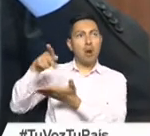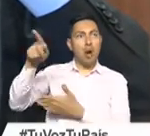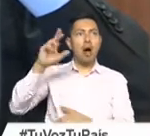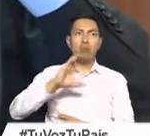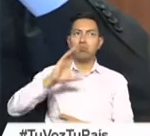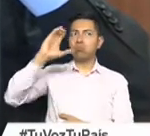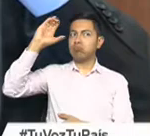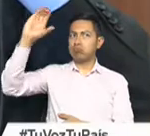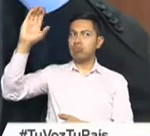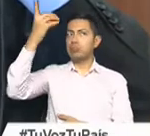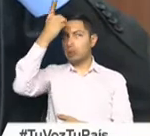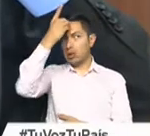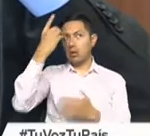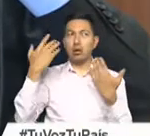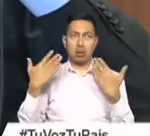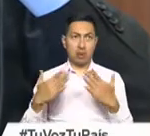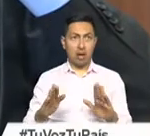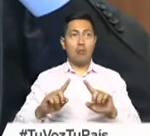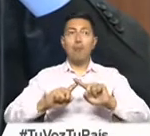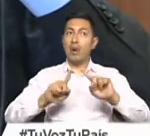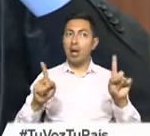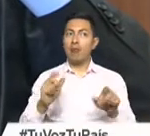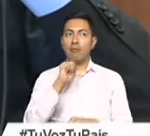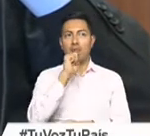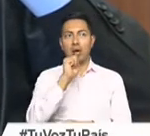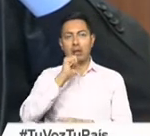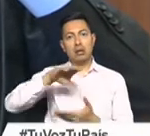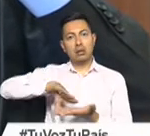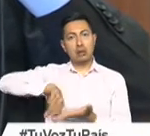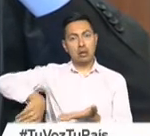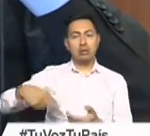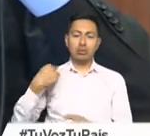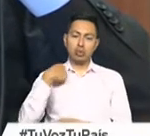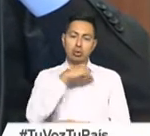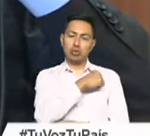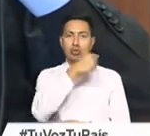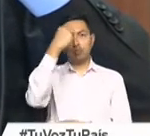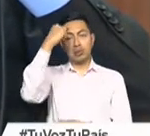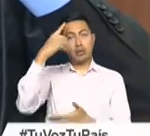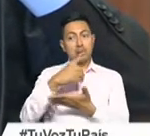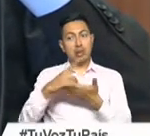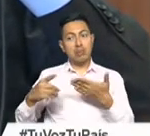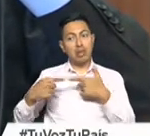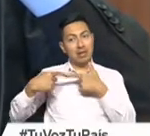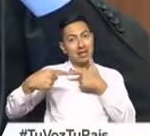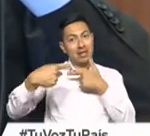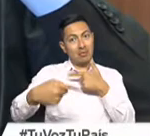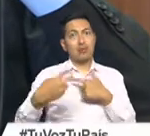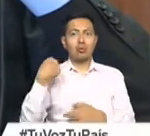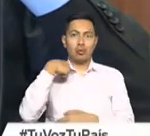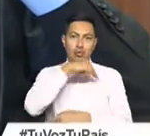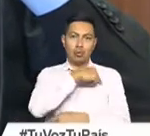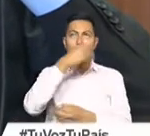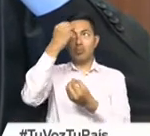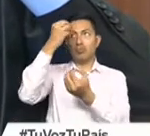de la deuda y yo creo que en pocas semanas podré darles una buena